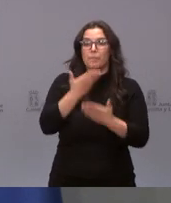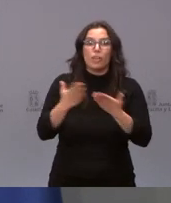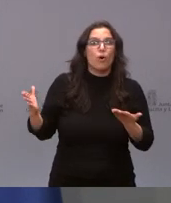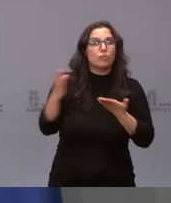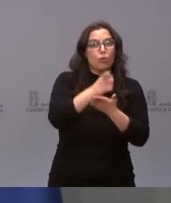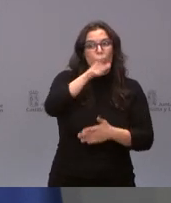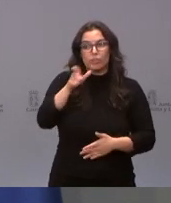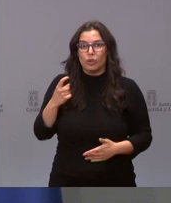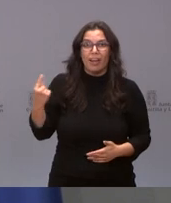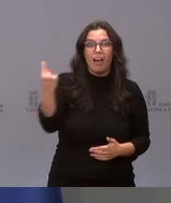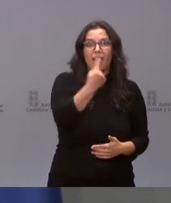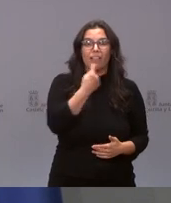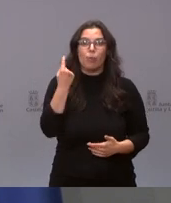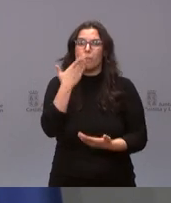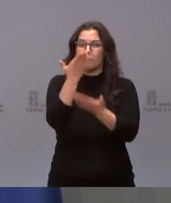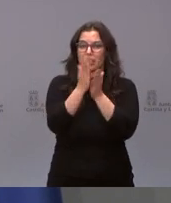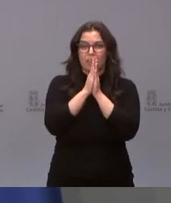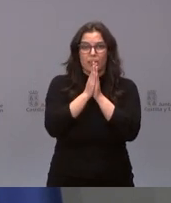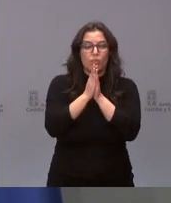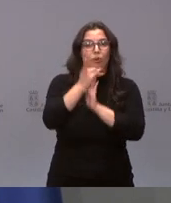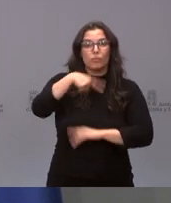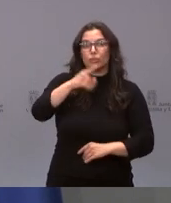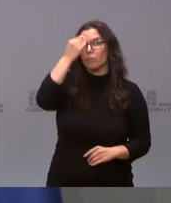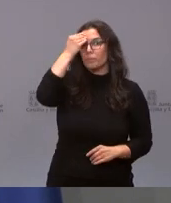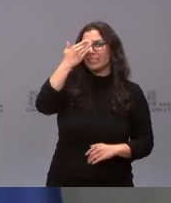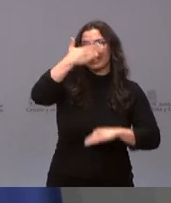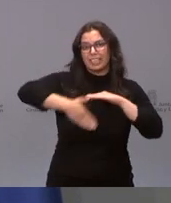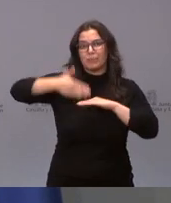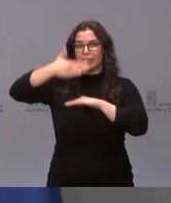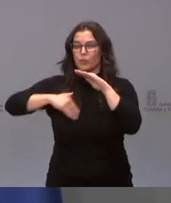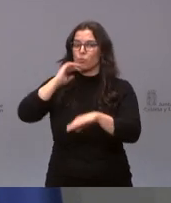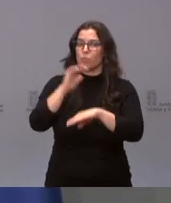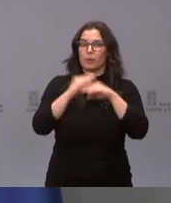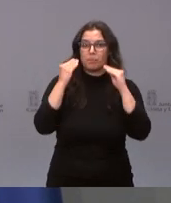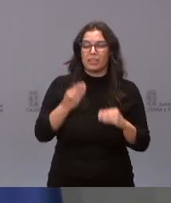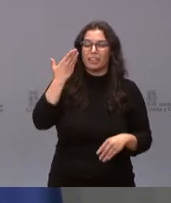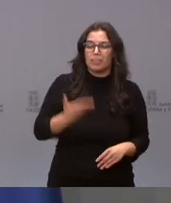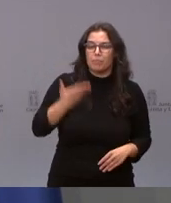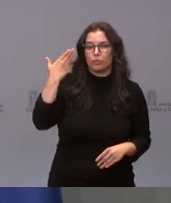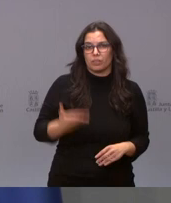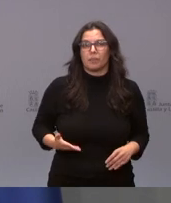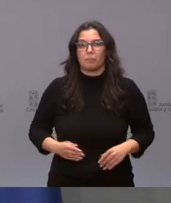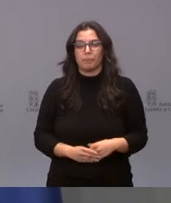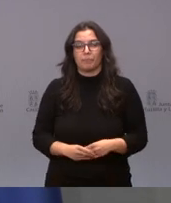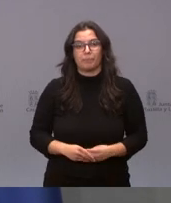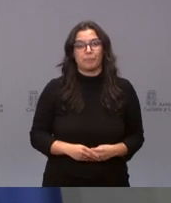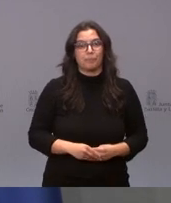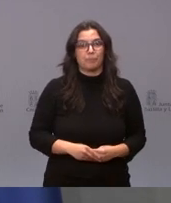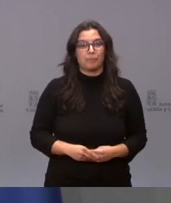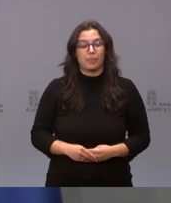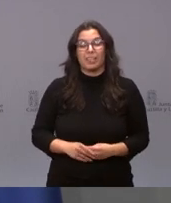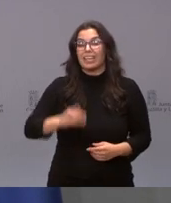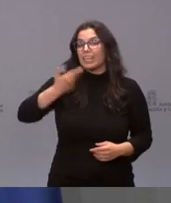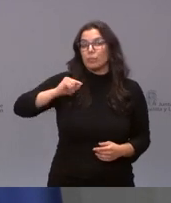uno de ustedes les pido que tengan en cuenta las limitaciones que es muy importante cumplirlas y una de las más